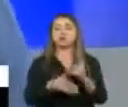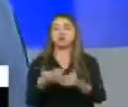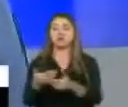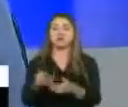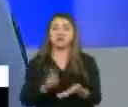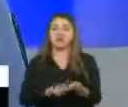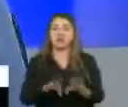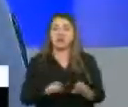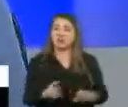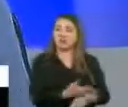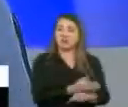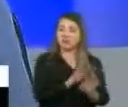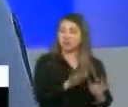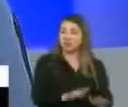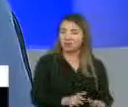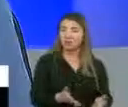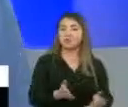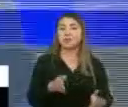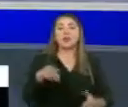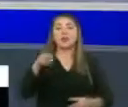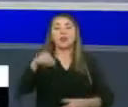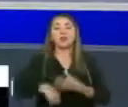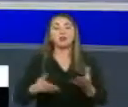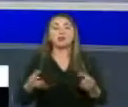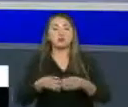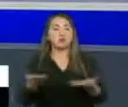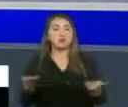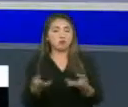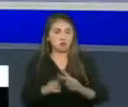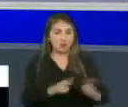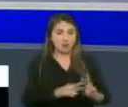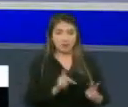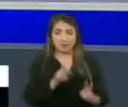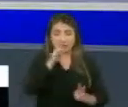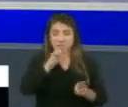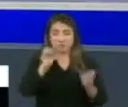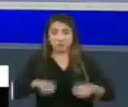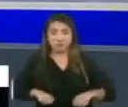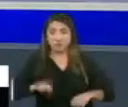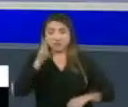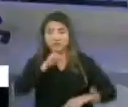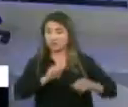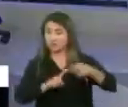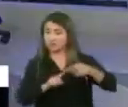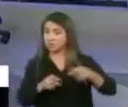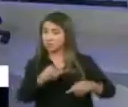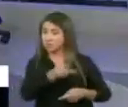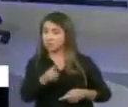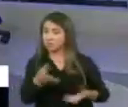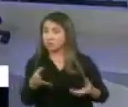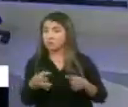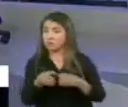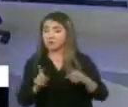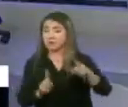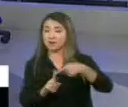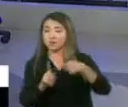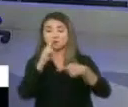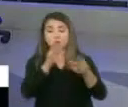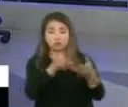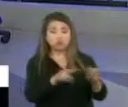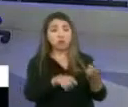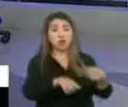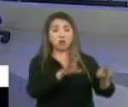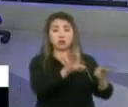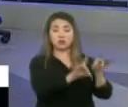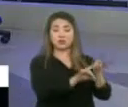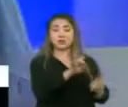Ahora, entonces, al interior del bloque, ¿cómo lo van a hacer? No lo van a aprobar, no van a participar ustedes como partido, pero de todas maneras van a dejar en libertad de acción al resto de los